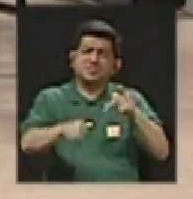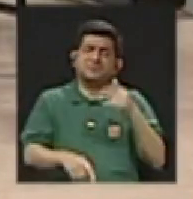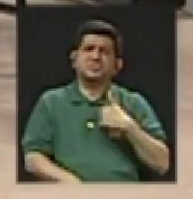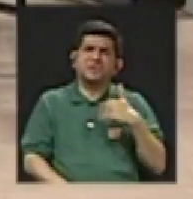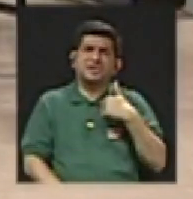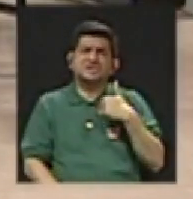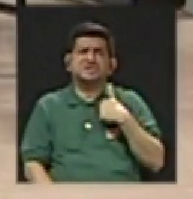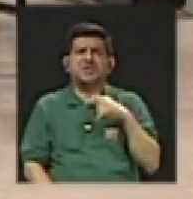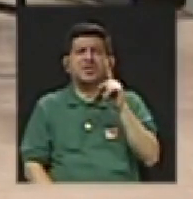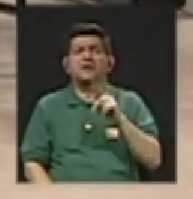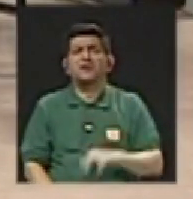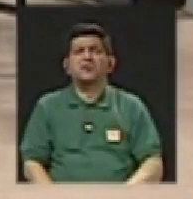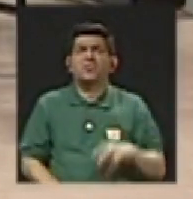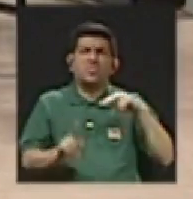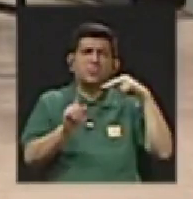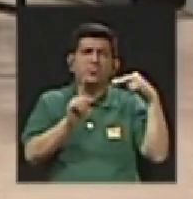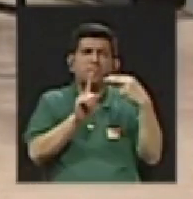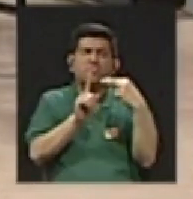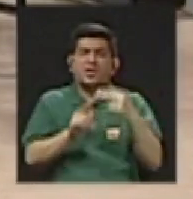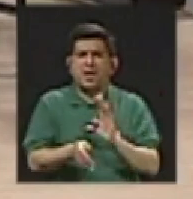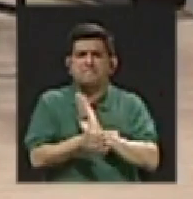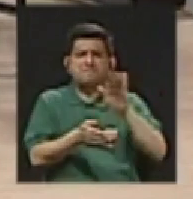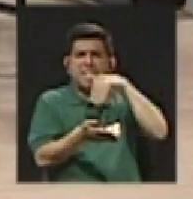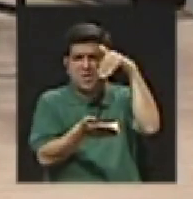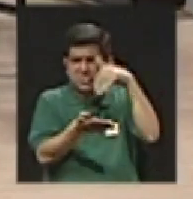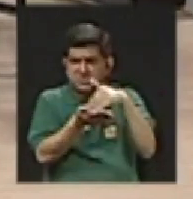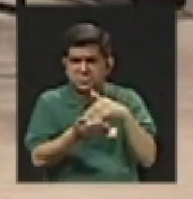una cierta visión de que en el Banco Central